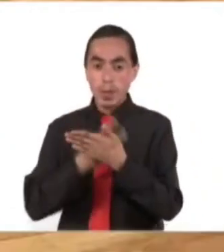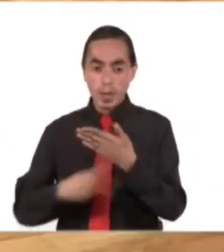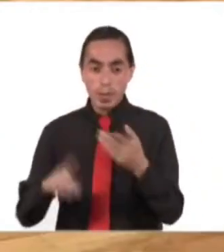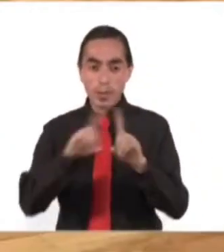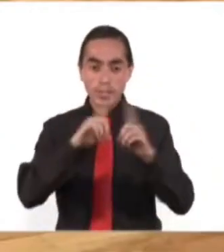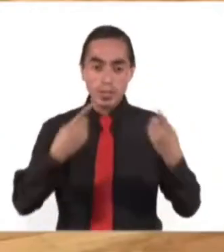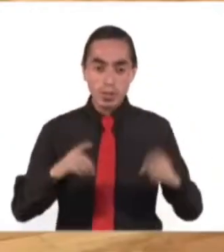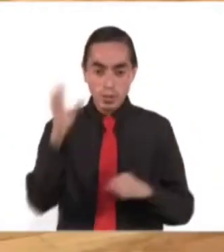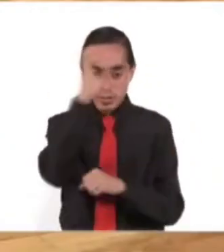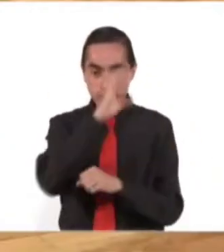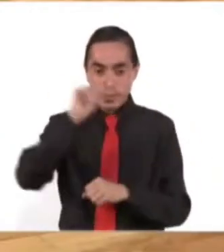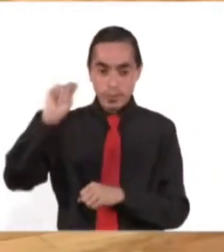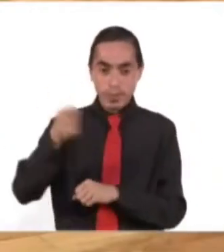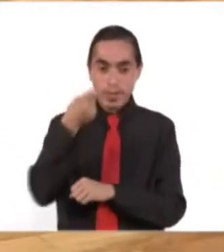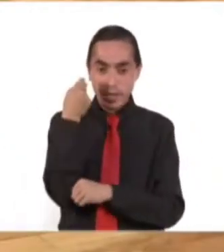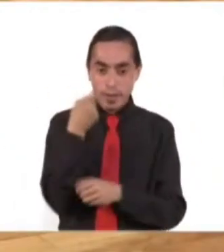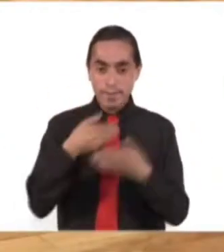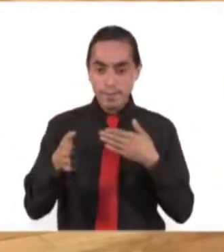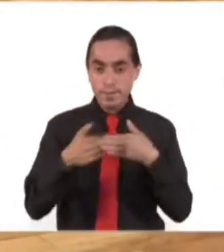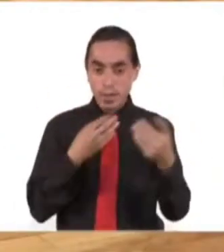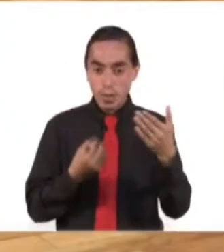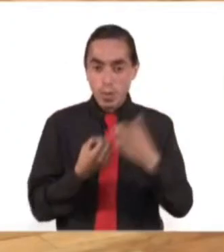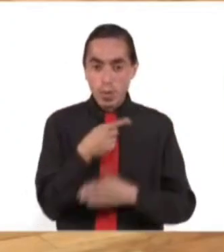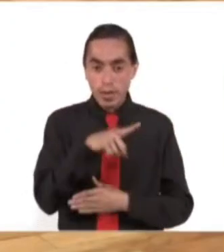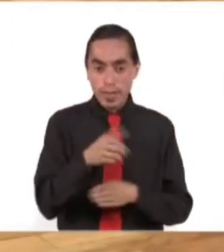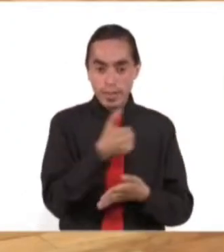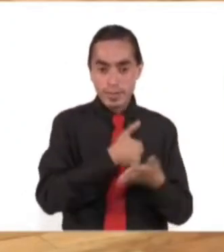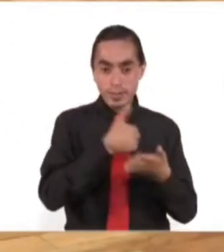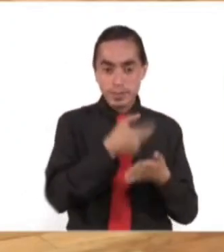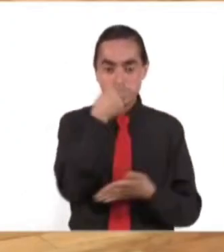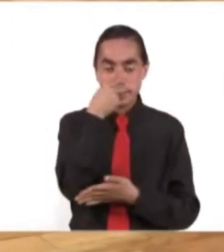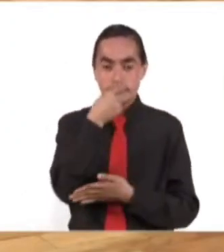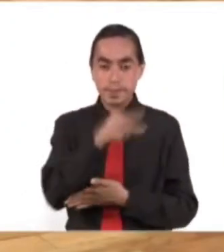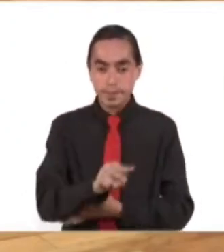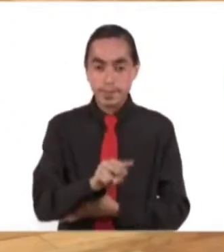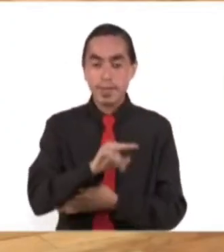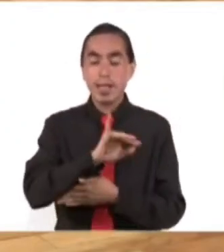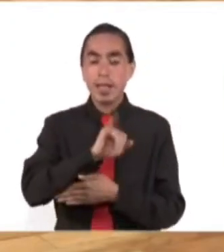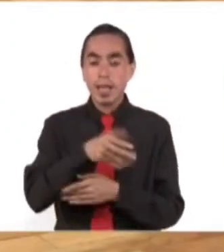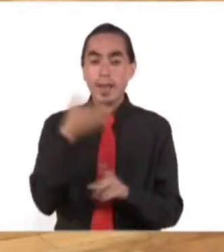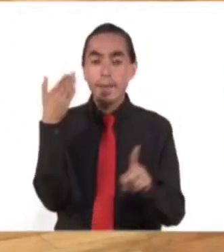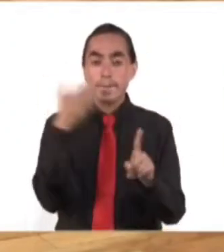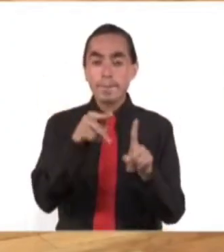Científico, Tecnológico y de Innovación de la Ciudad de México, que